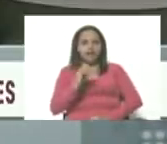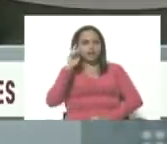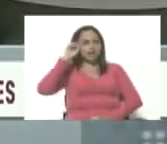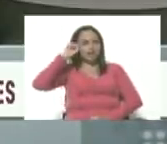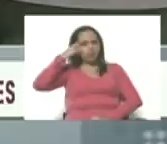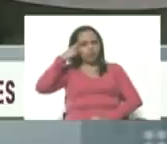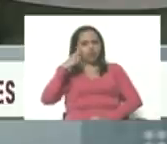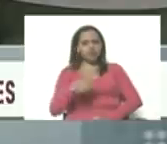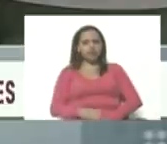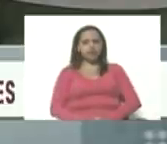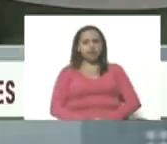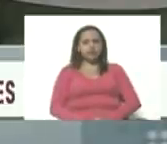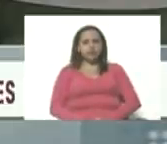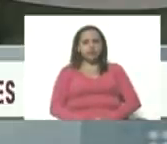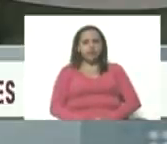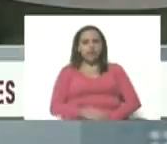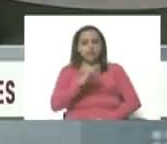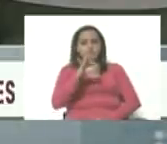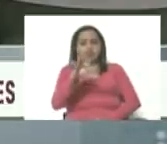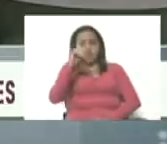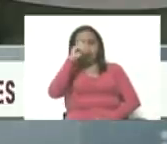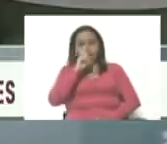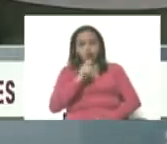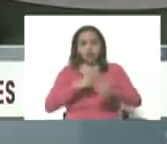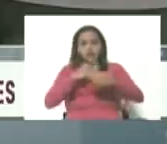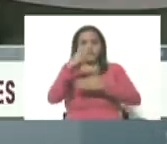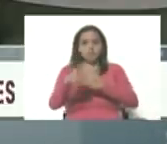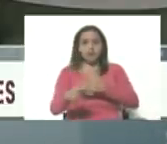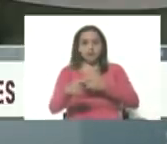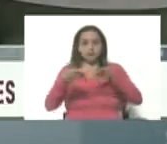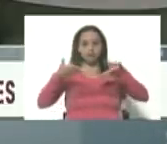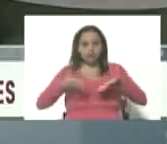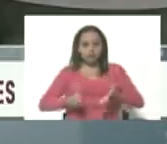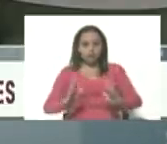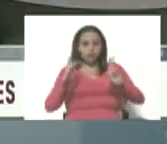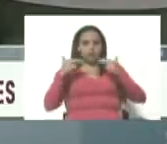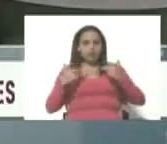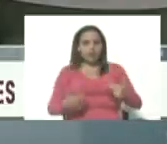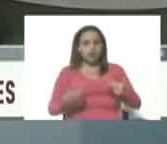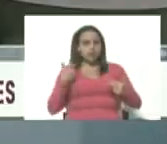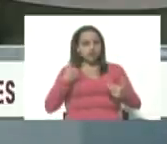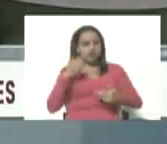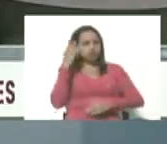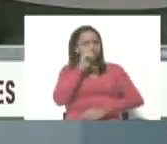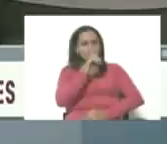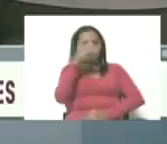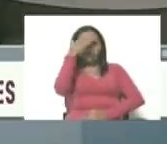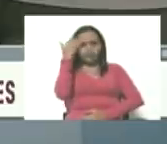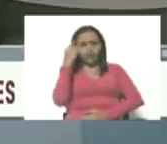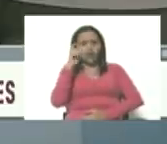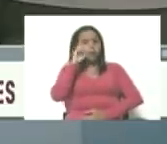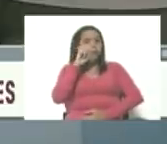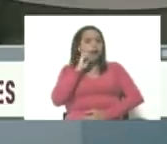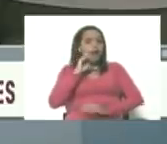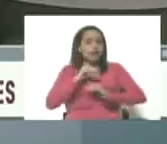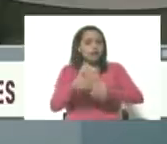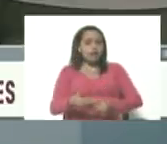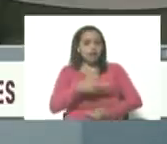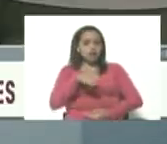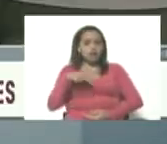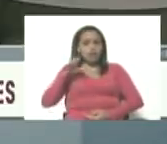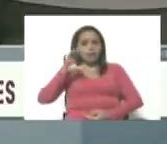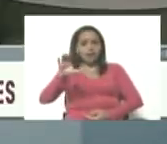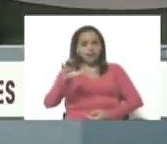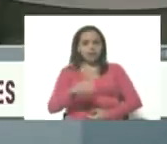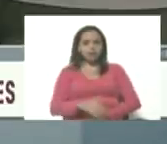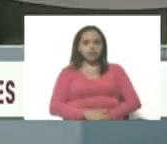conmemorando 3 años del plan Parto Humanizado. No me he olvidado de ustedes, embarazadas de nuestra patria,